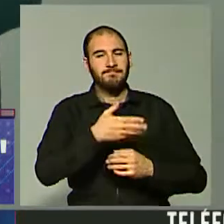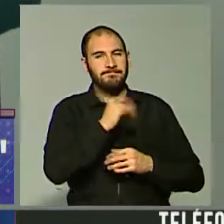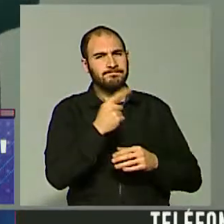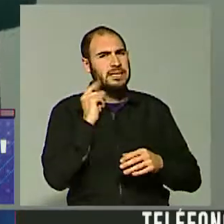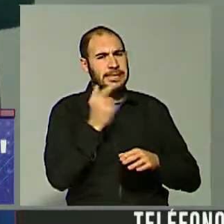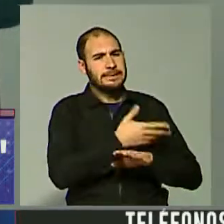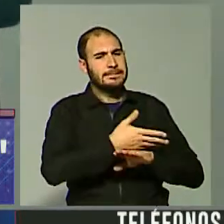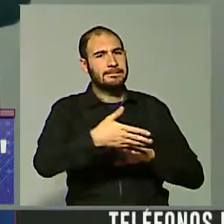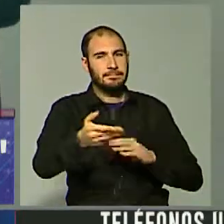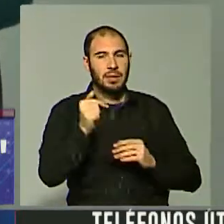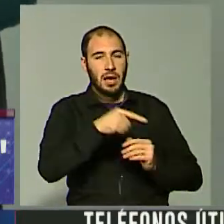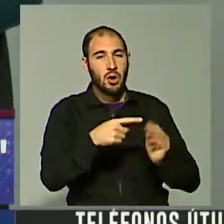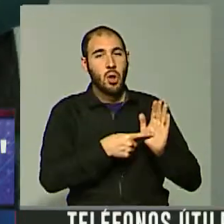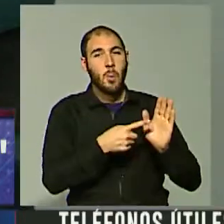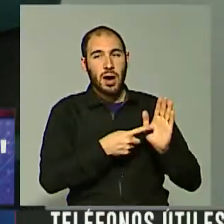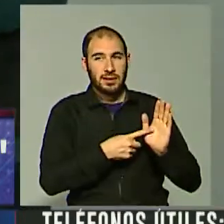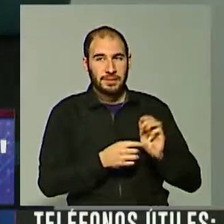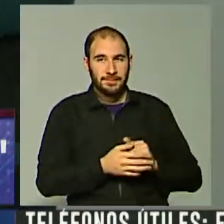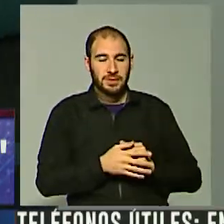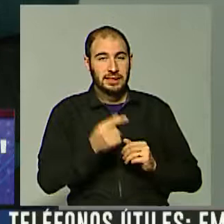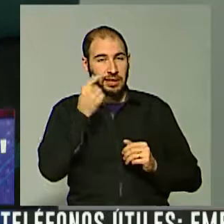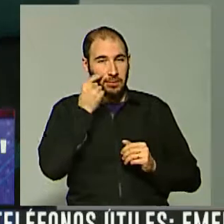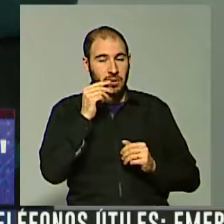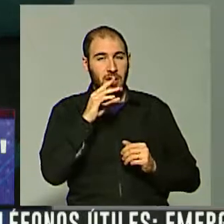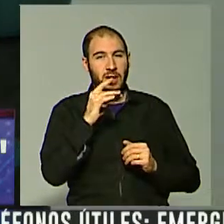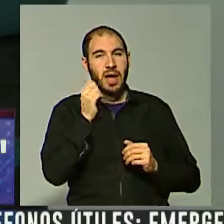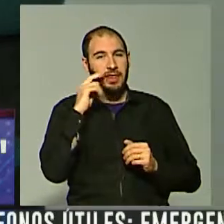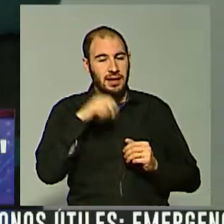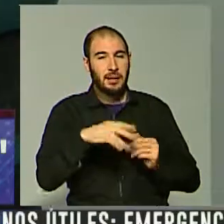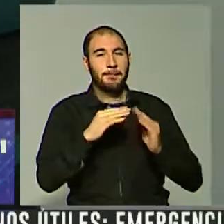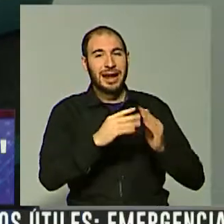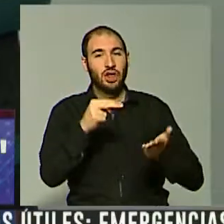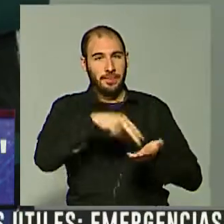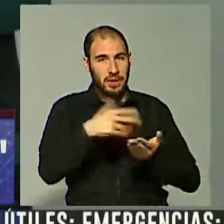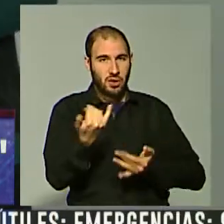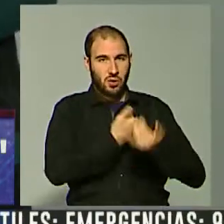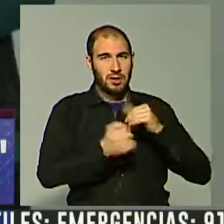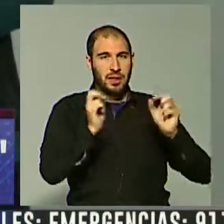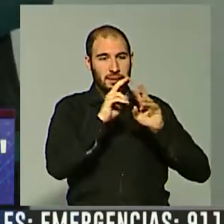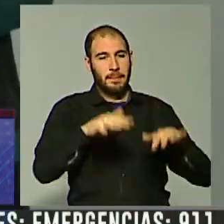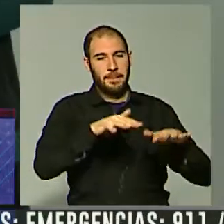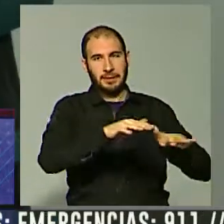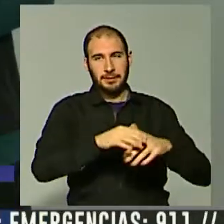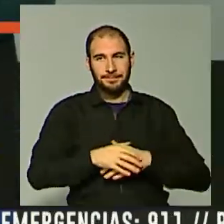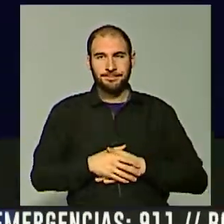durar varios días y ahora compartimos con ustedes el testimonio de Adrián Bonada de Barrios de Pie, que nos decía lo siguiente sobre esta marcha.